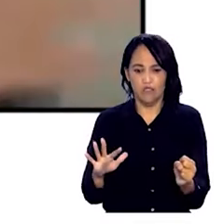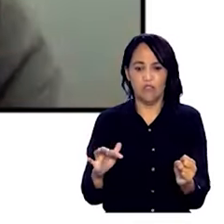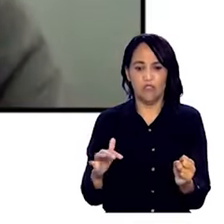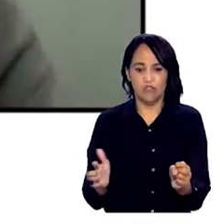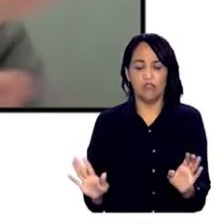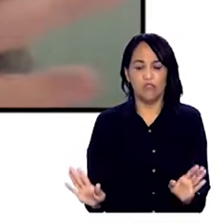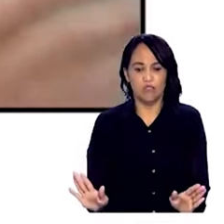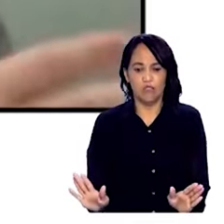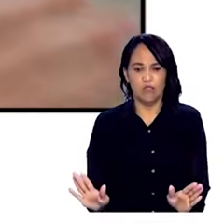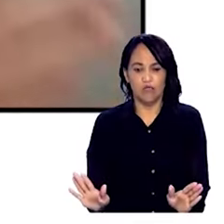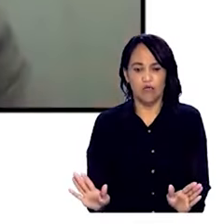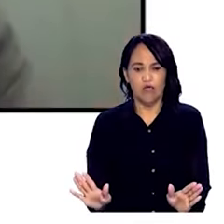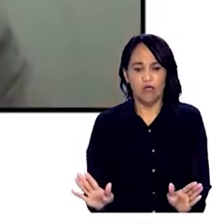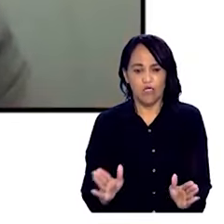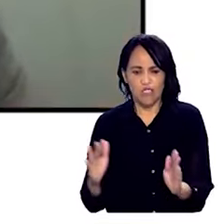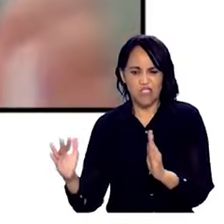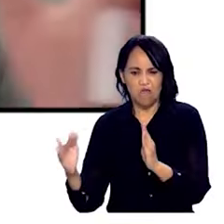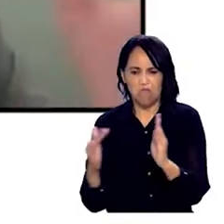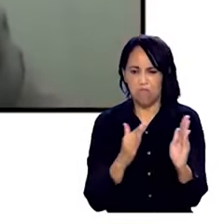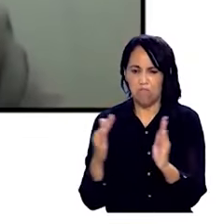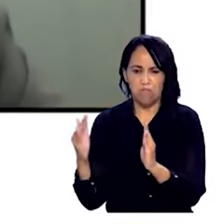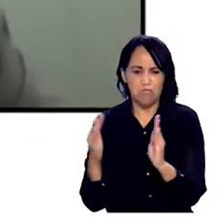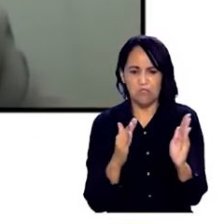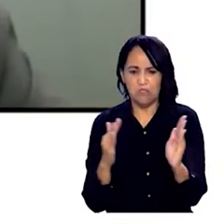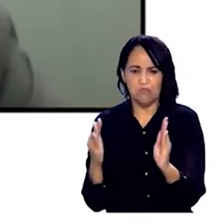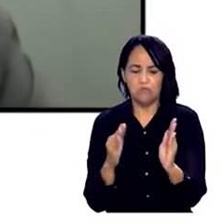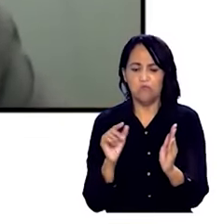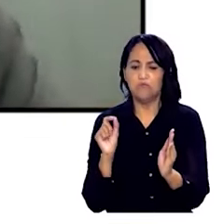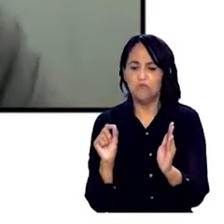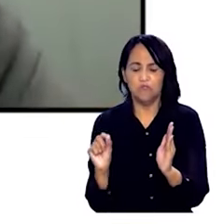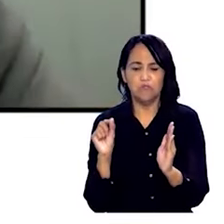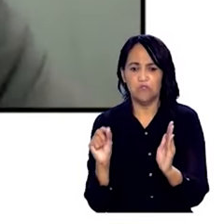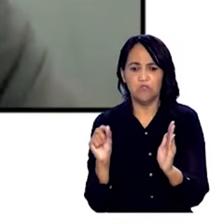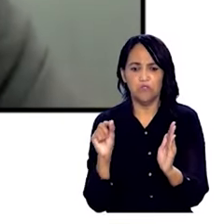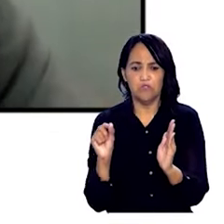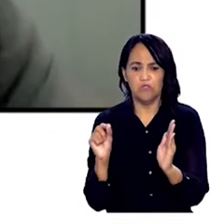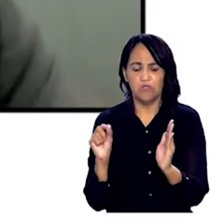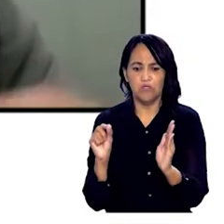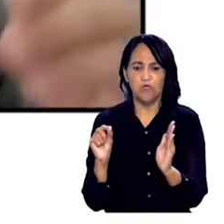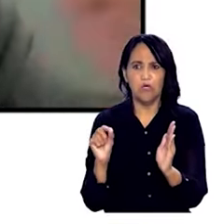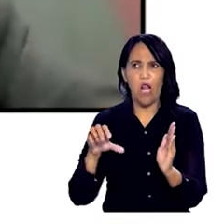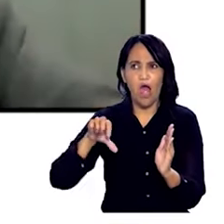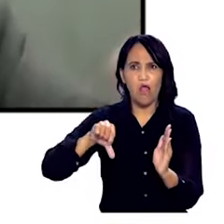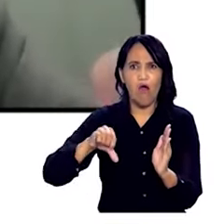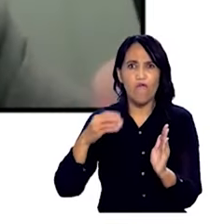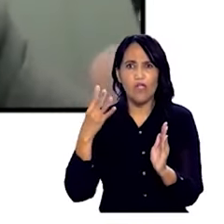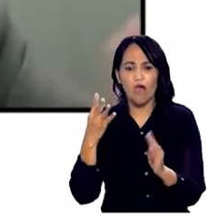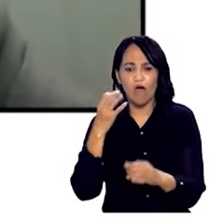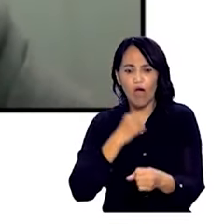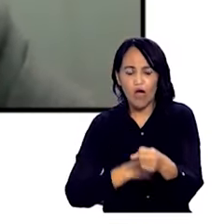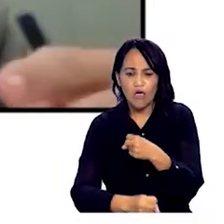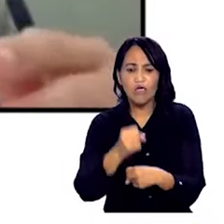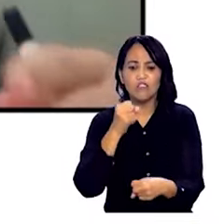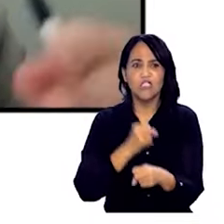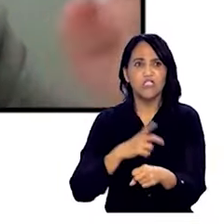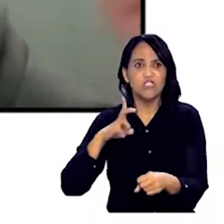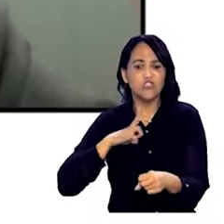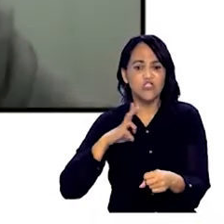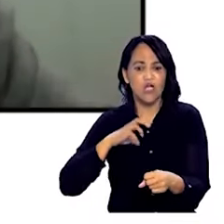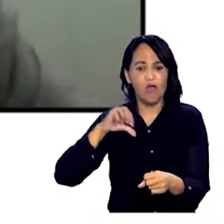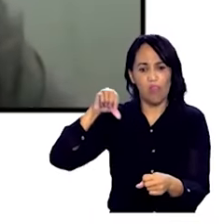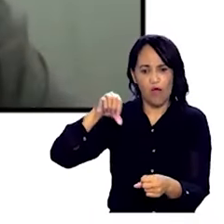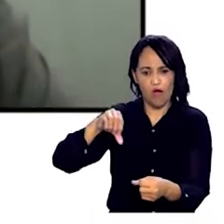recientemente la década del 90 hasta 2004 por ejemplo miembros Pero las razones Por que esa